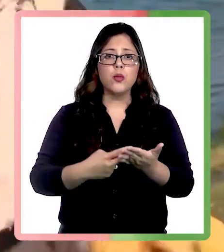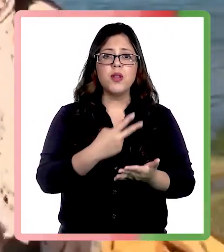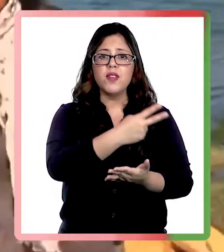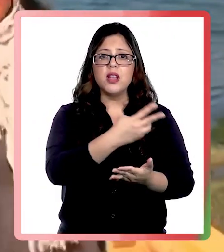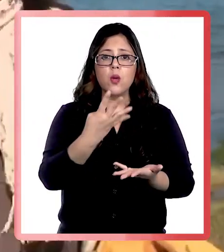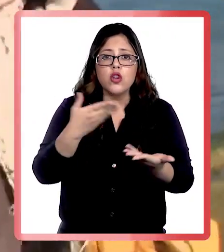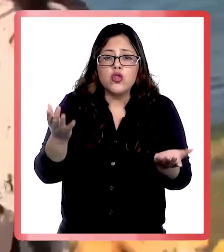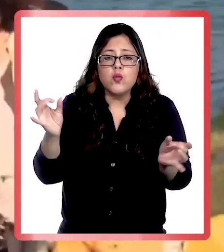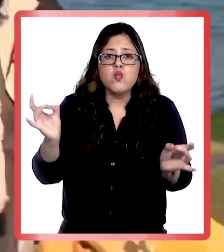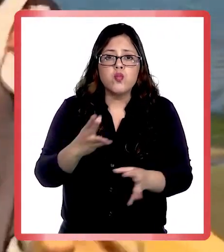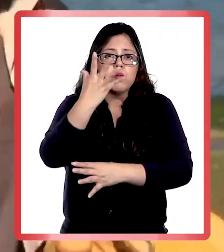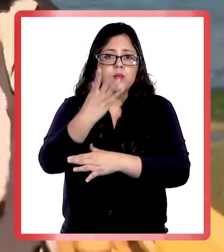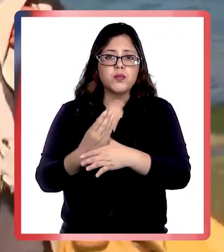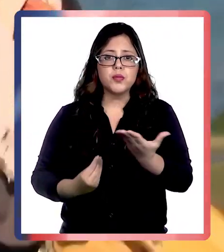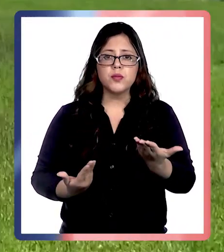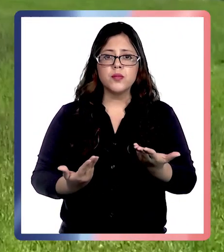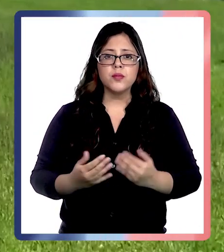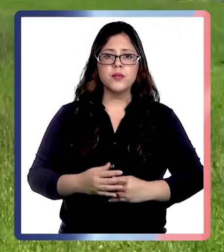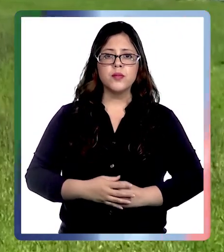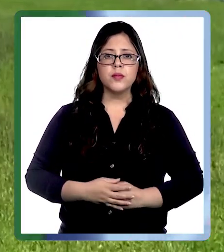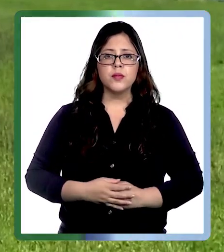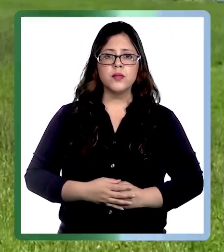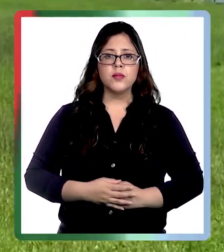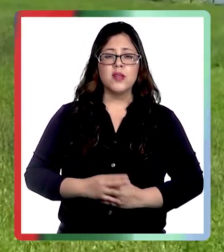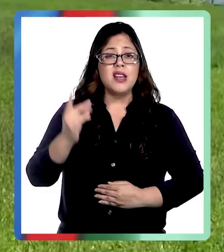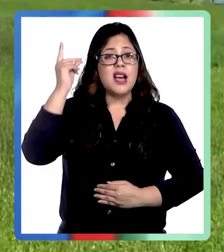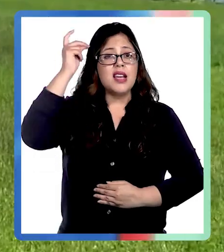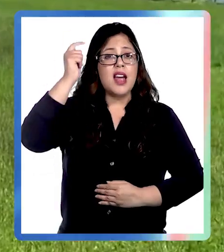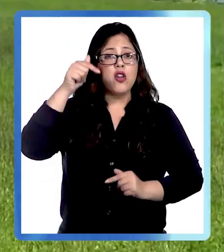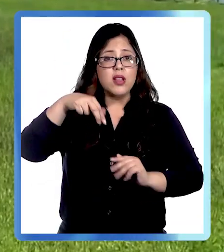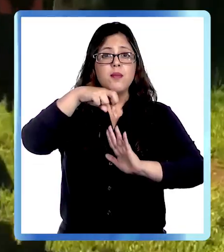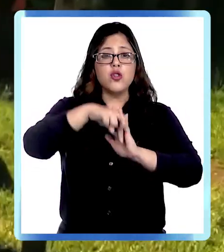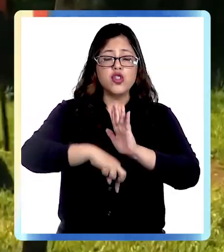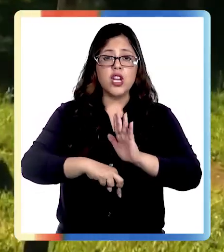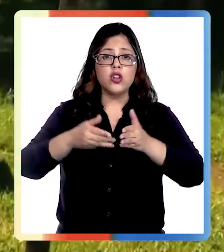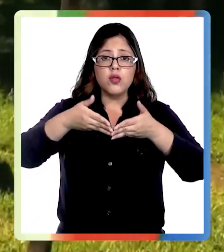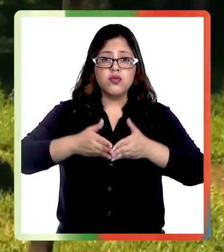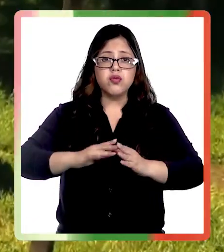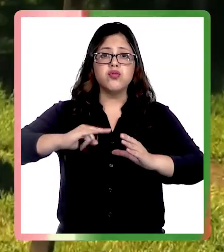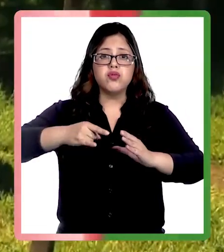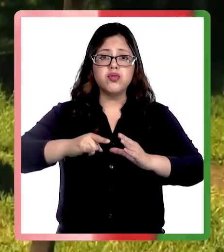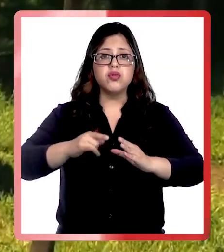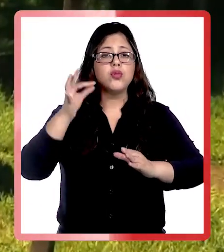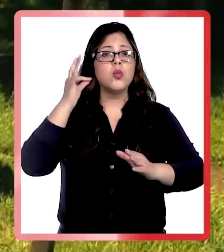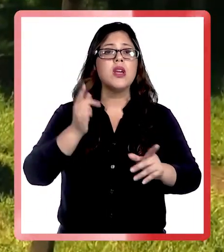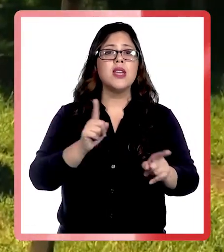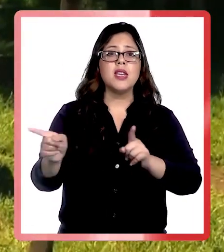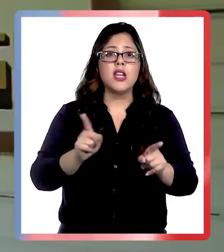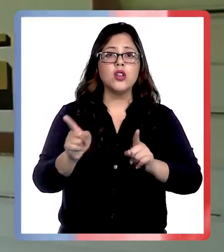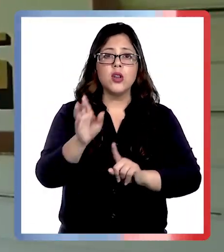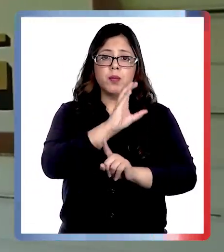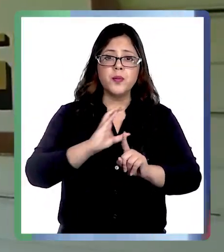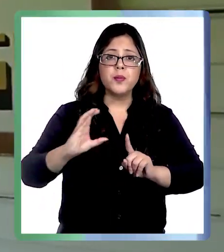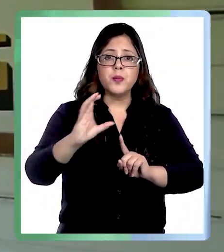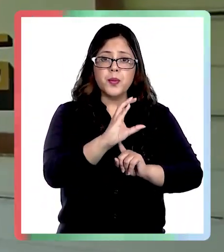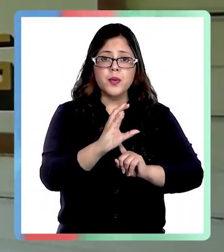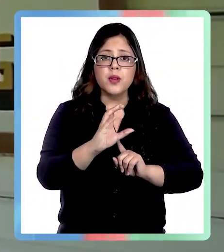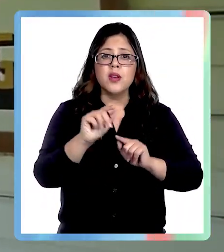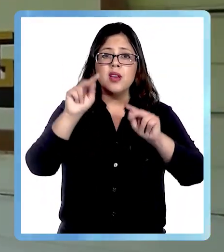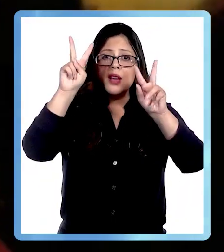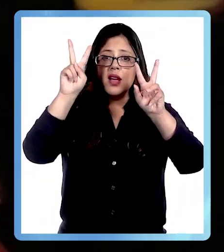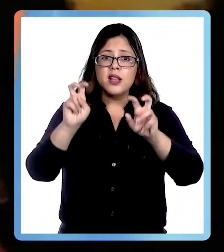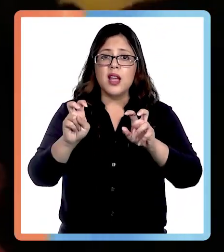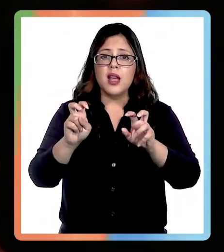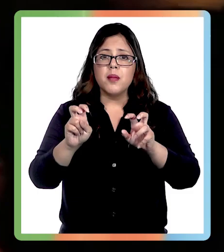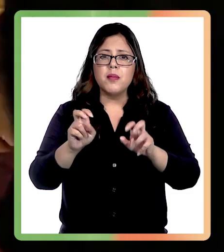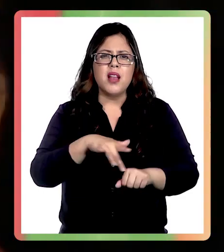que dejar de funcionar. La creadora del proyecto Biblio Lancha Itinerante es la gestora cultural Teolinda Higueras, quien lamenta